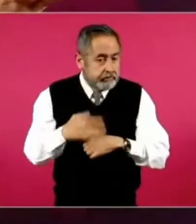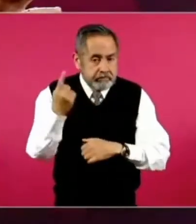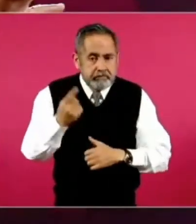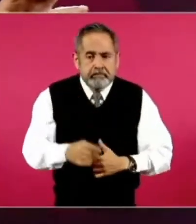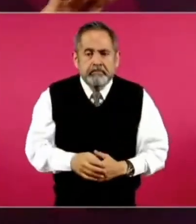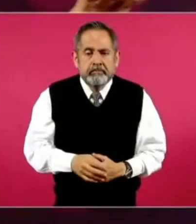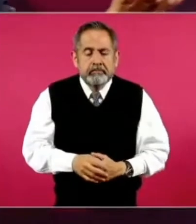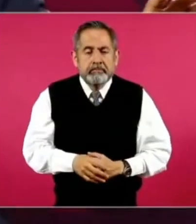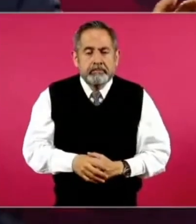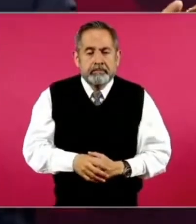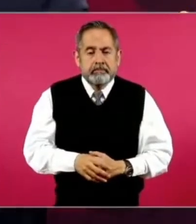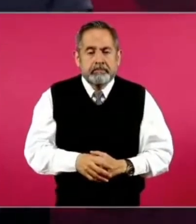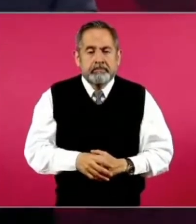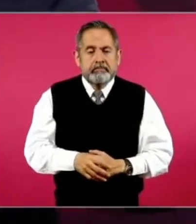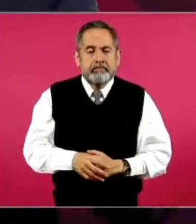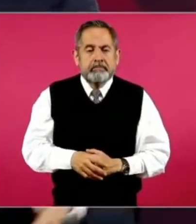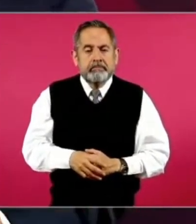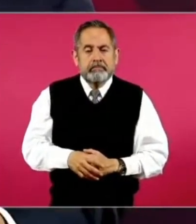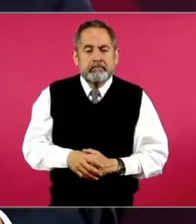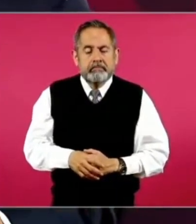porque